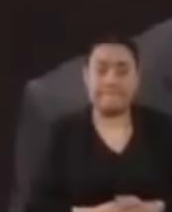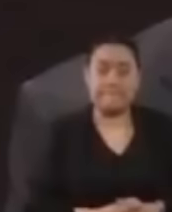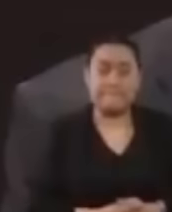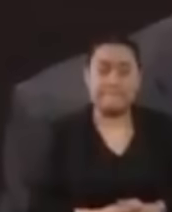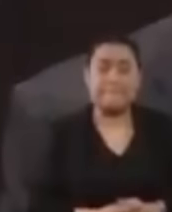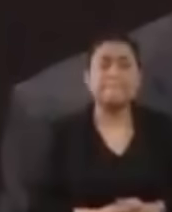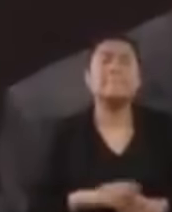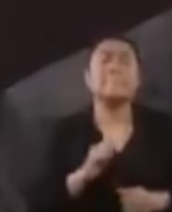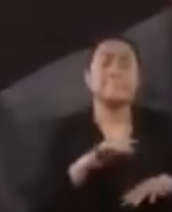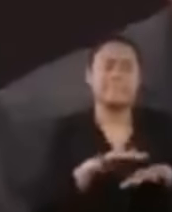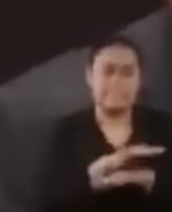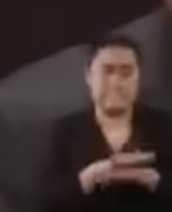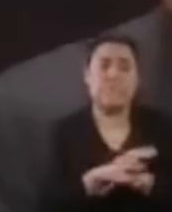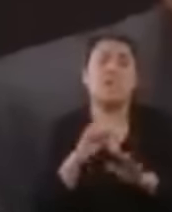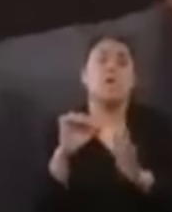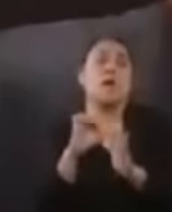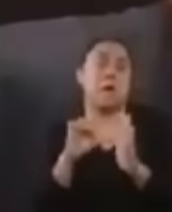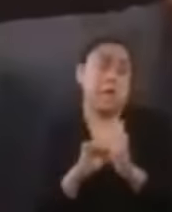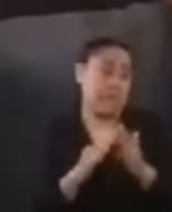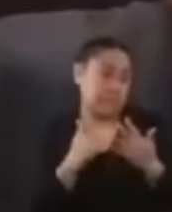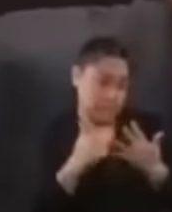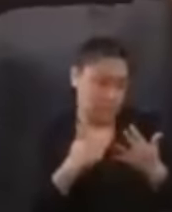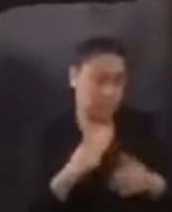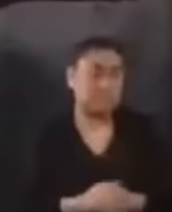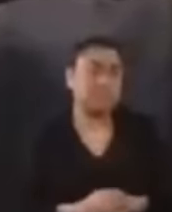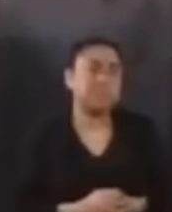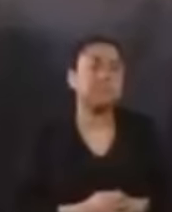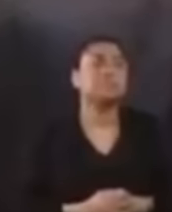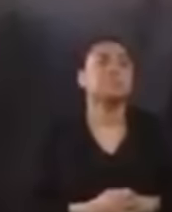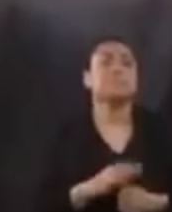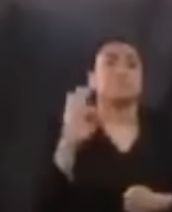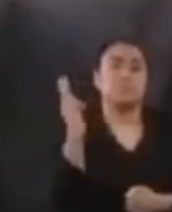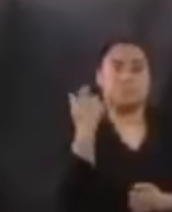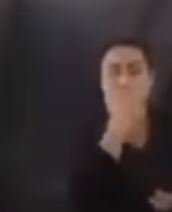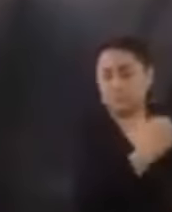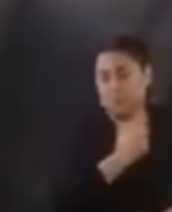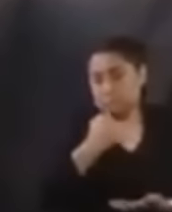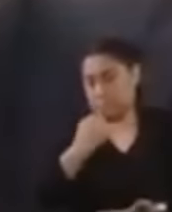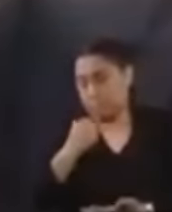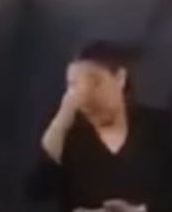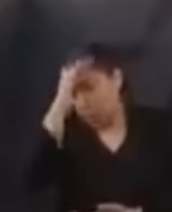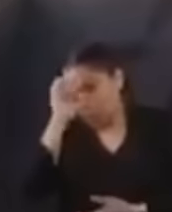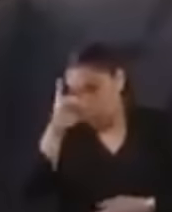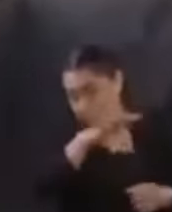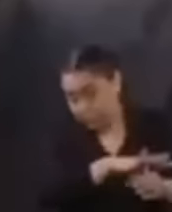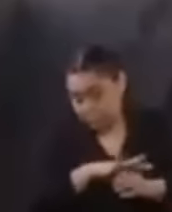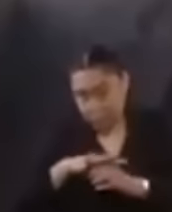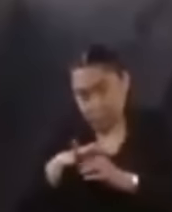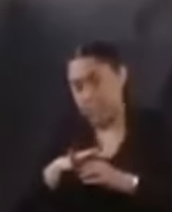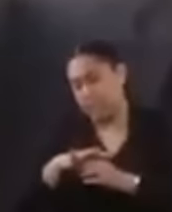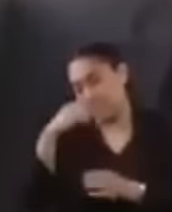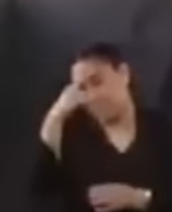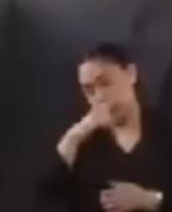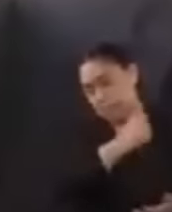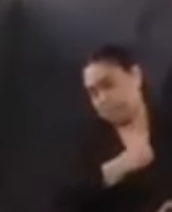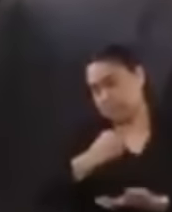Propuesta de modificación. Artículo 6. El ejercicio de los recursos federales aprobados en este presupuesto de egresos para ser transferidos